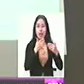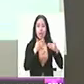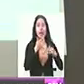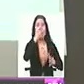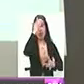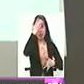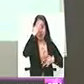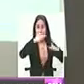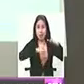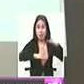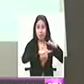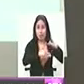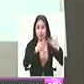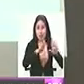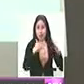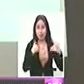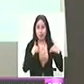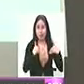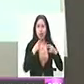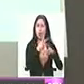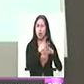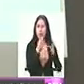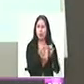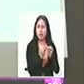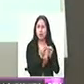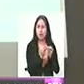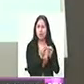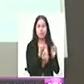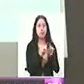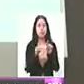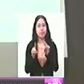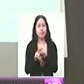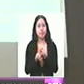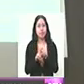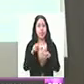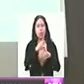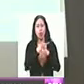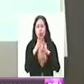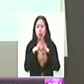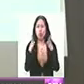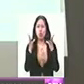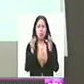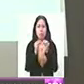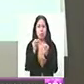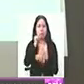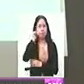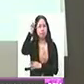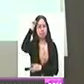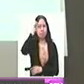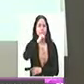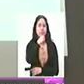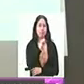por otro lado, el mayor cuidado que hay que tener con la población adulta mayor para